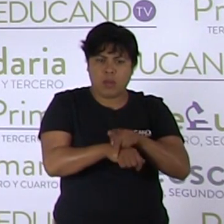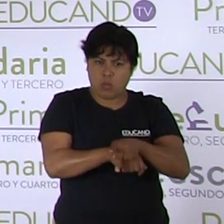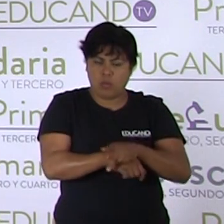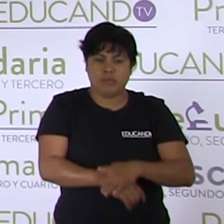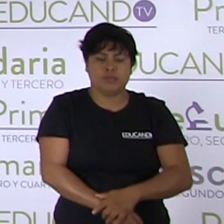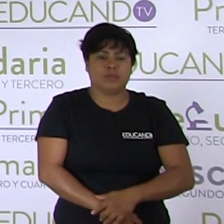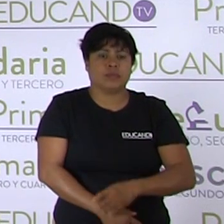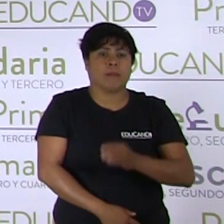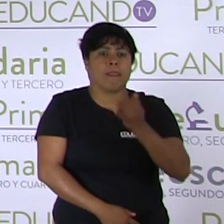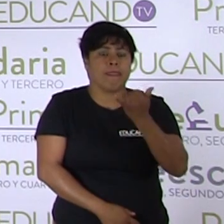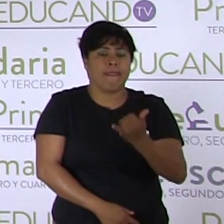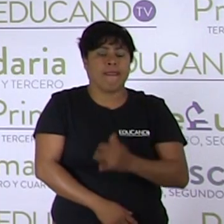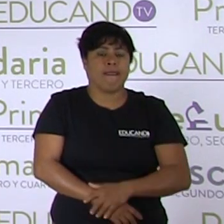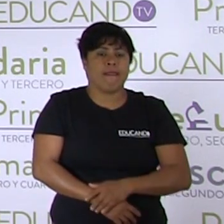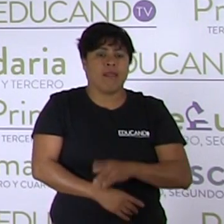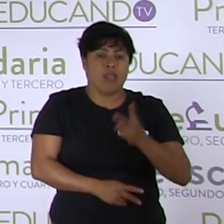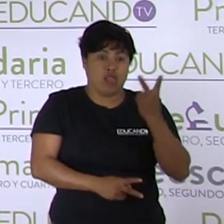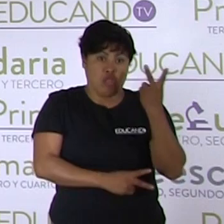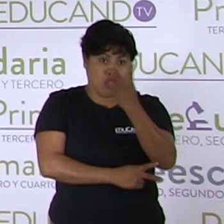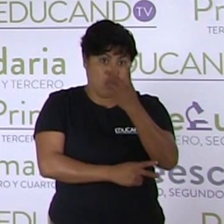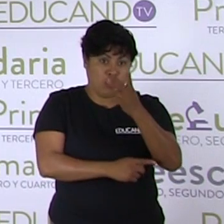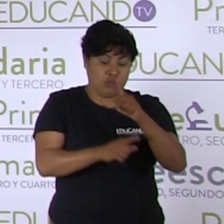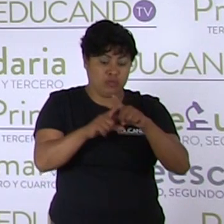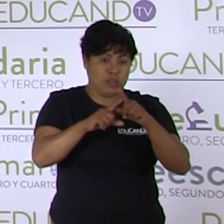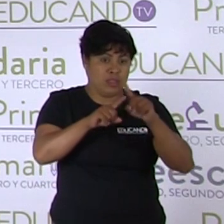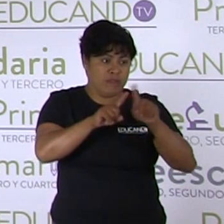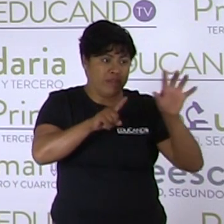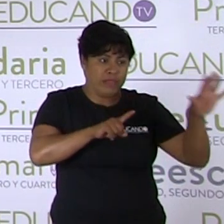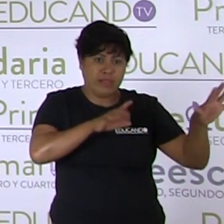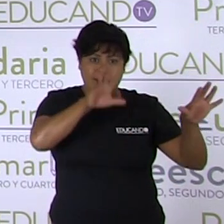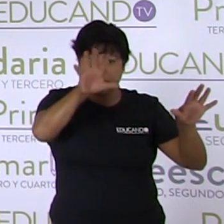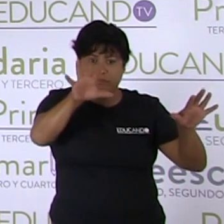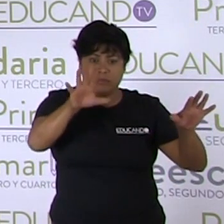Y ambos países sellaron